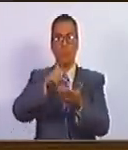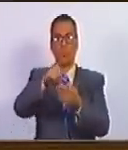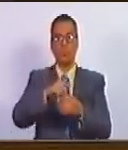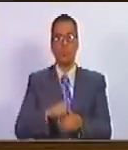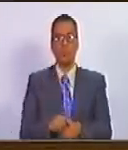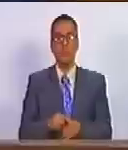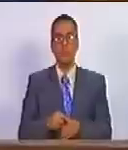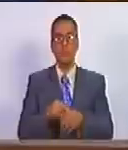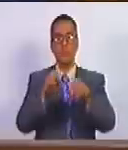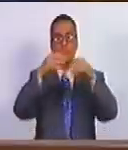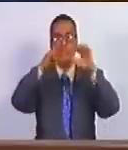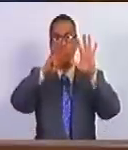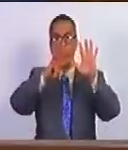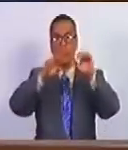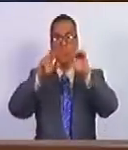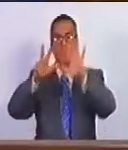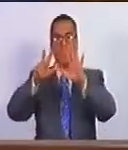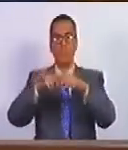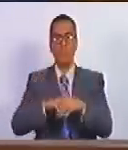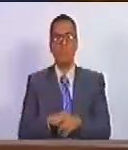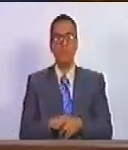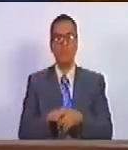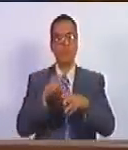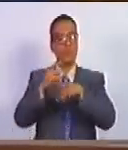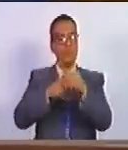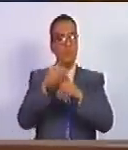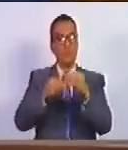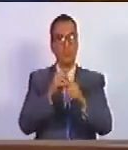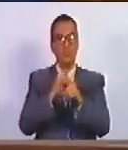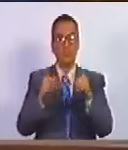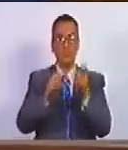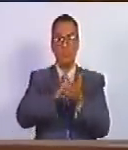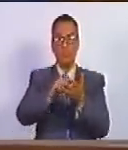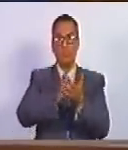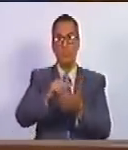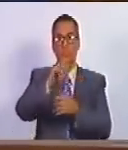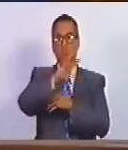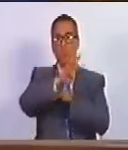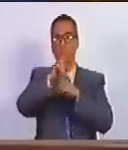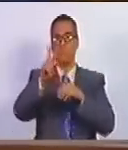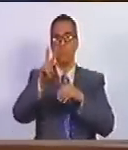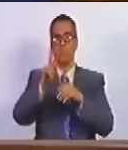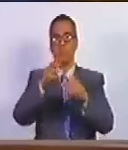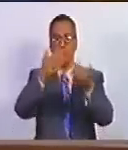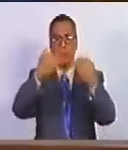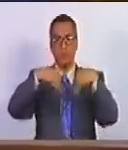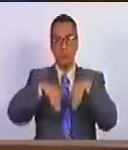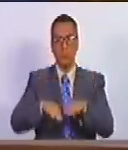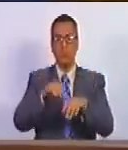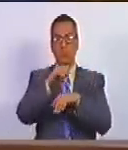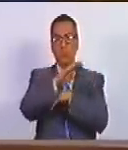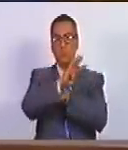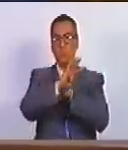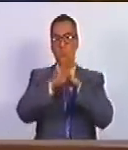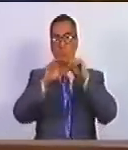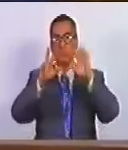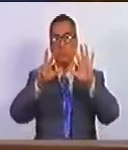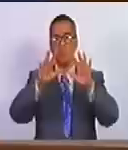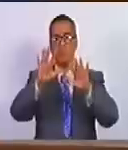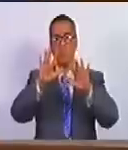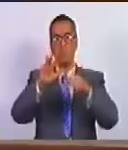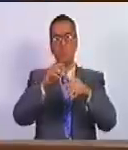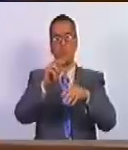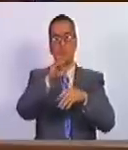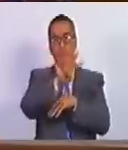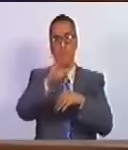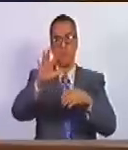Siguiente. 98º. Se propone modificar el artículo 42, que pasa a ser el artículo 45, el